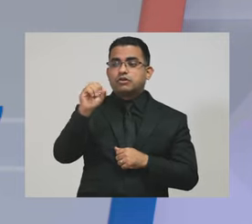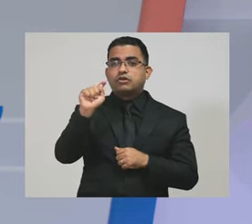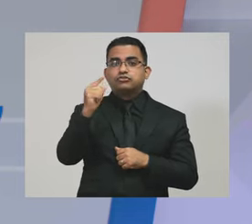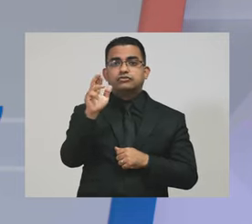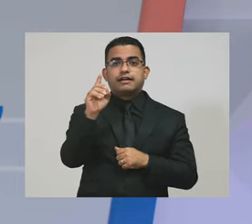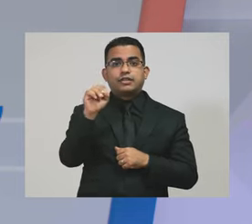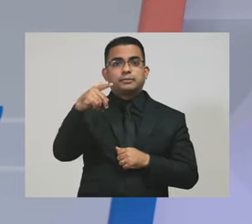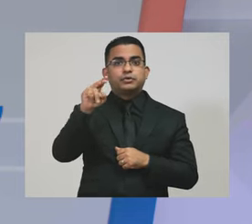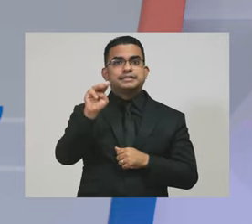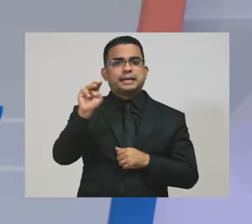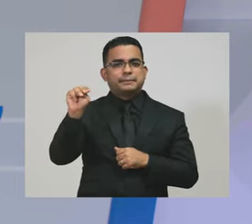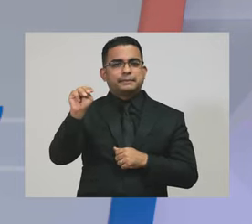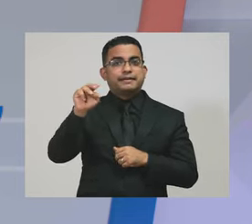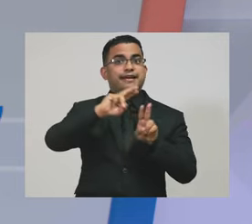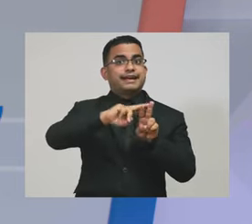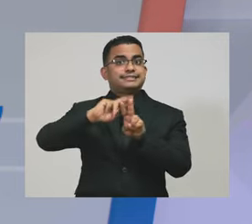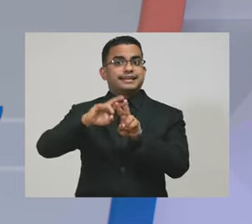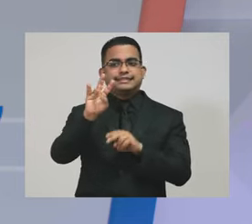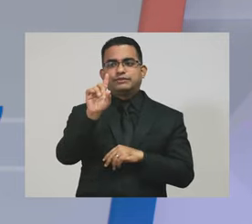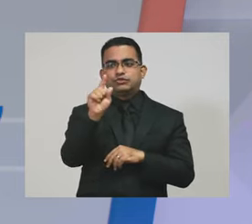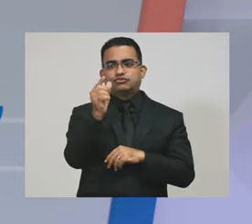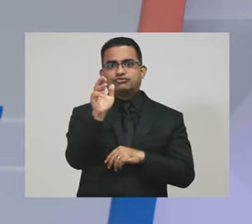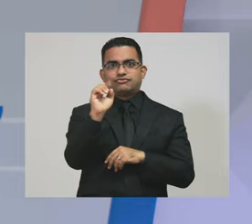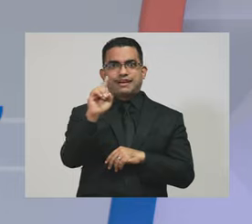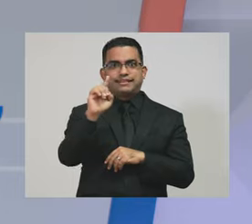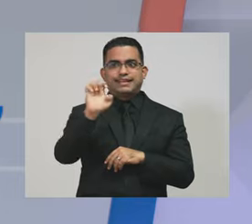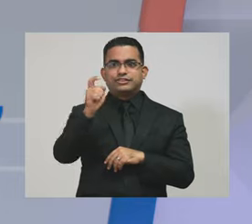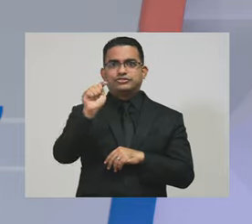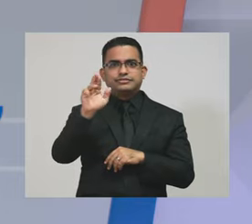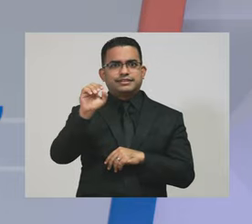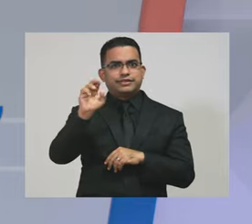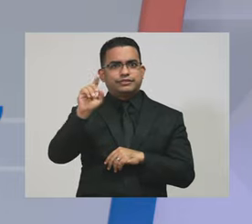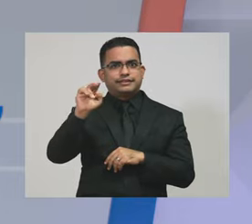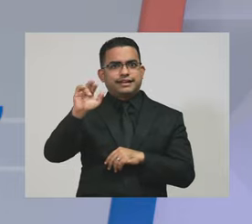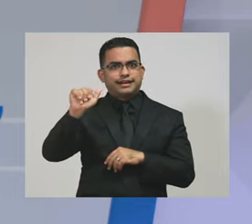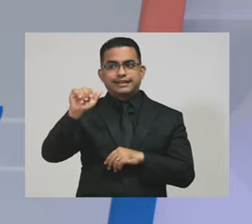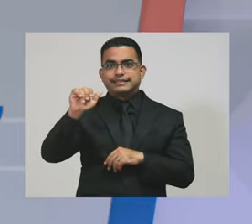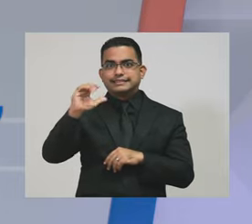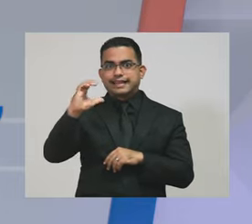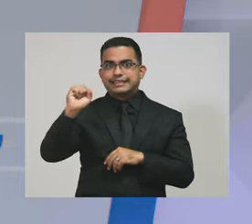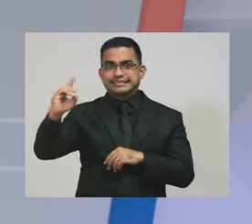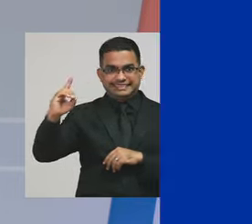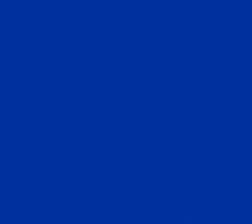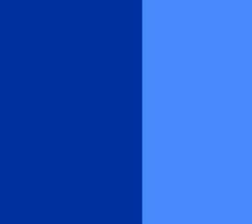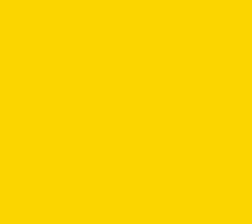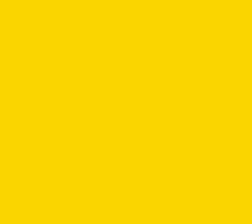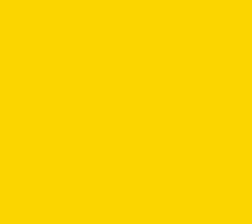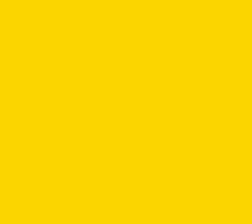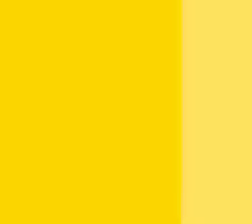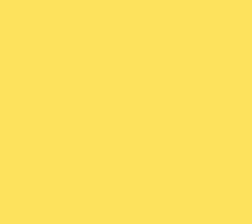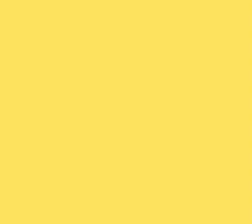psm m os grado psm m con el hashtag 71 grata extraordinaria csd